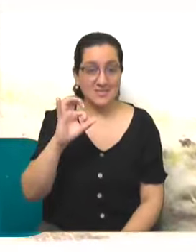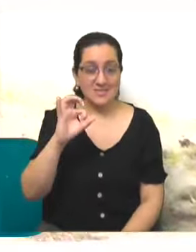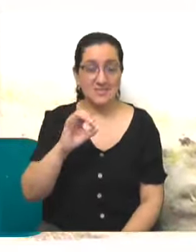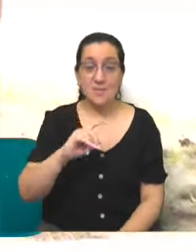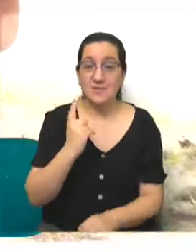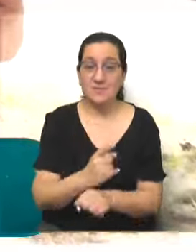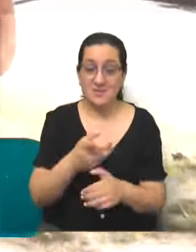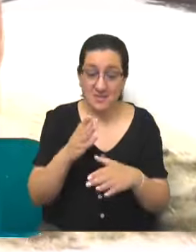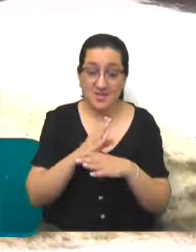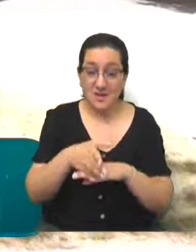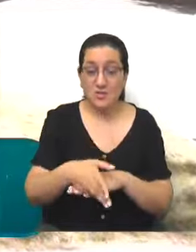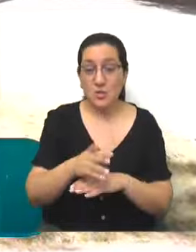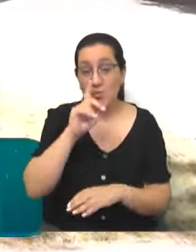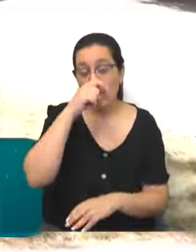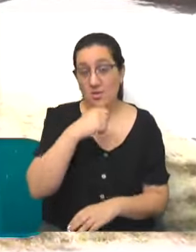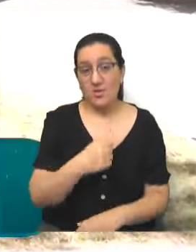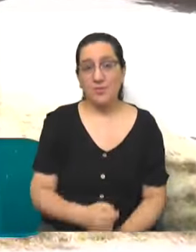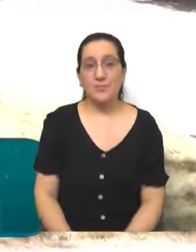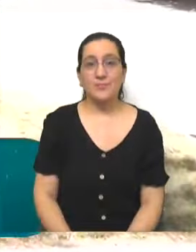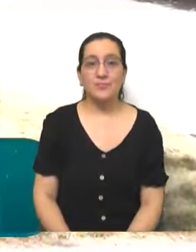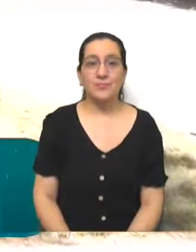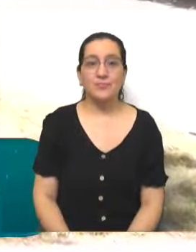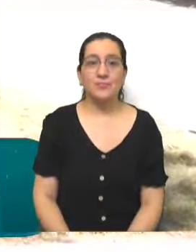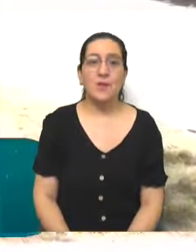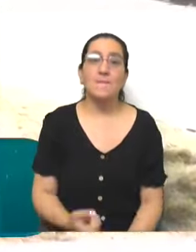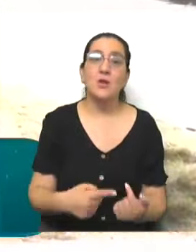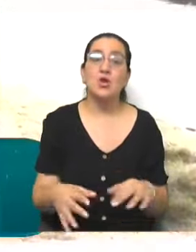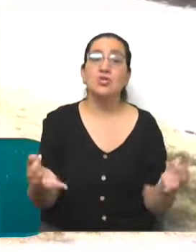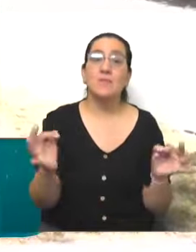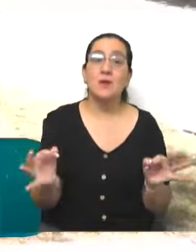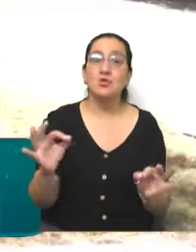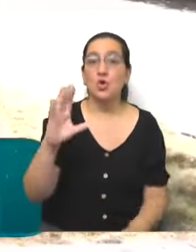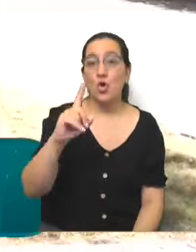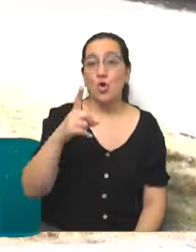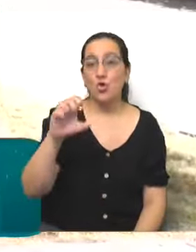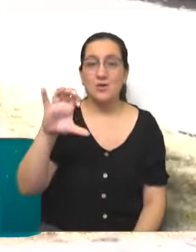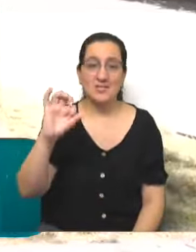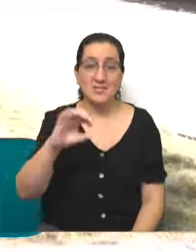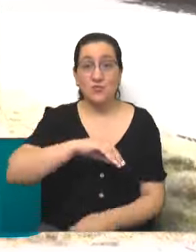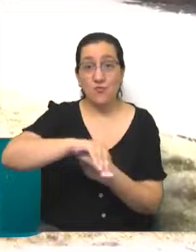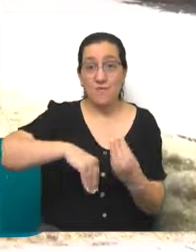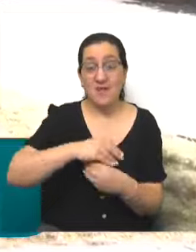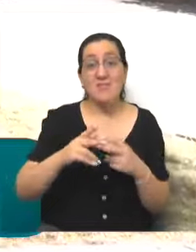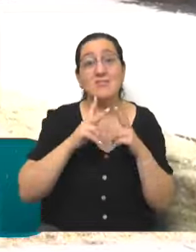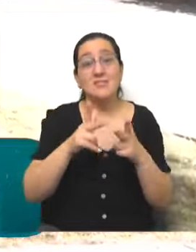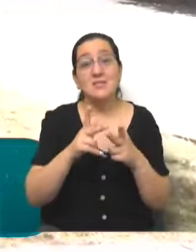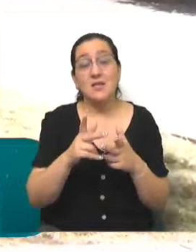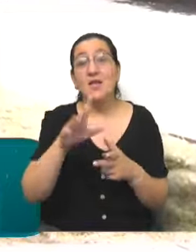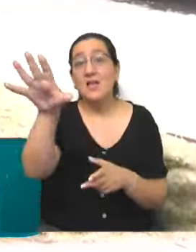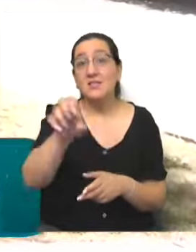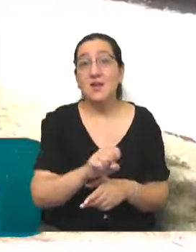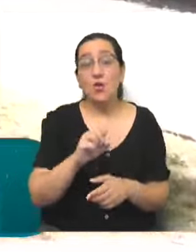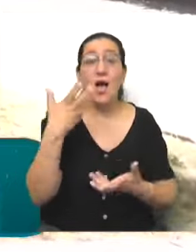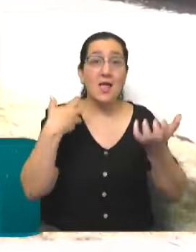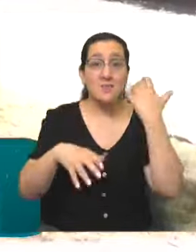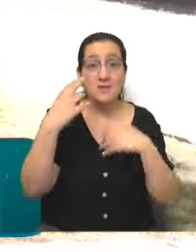hoy es General Flores y Garibaldi, por ejemplo. Aunque los hermanos Góez, la familia Góez, dicen que introdujo animales a Uruguay